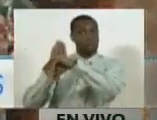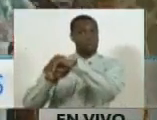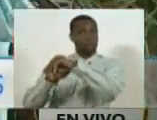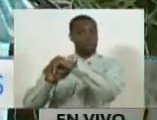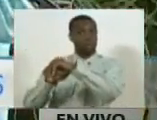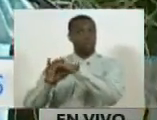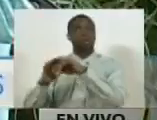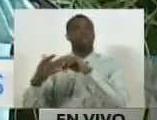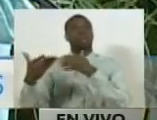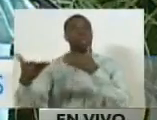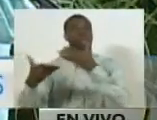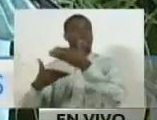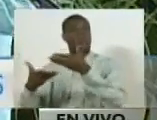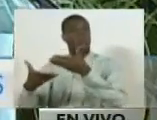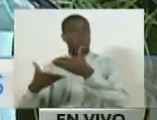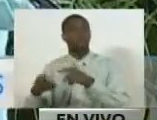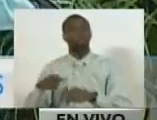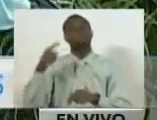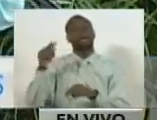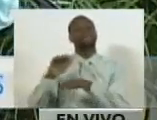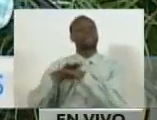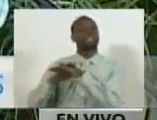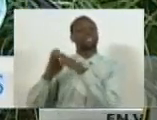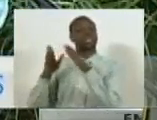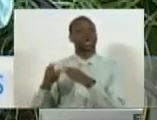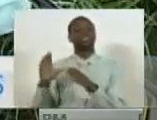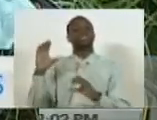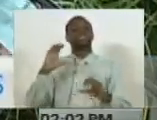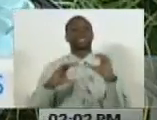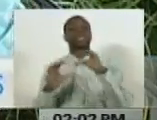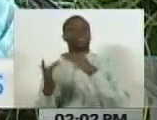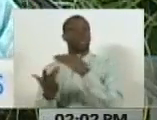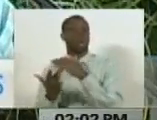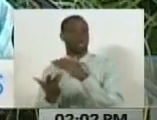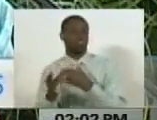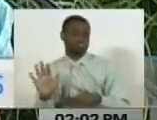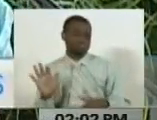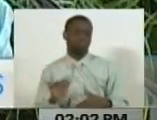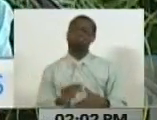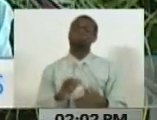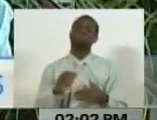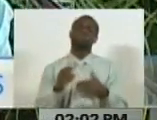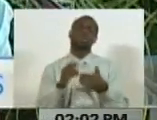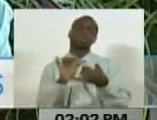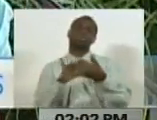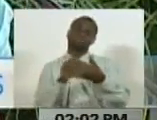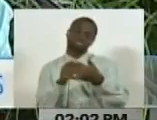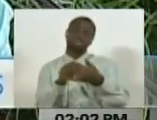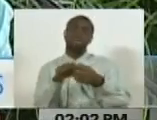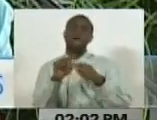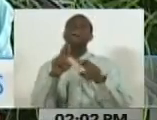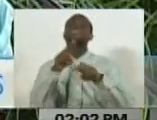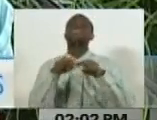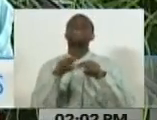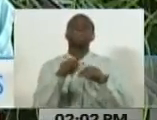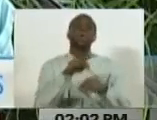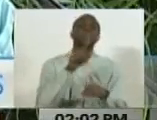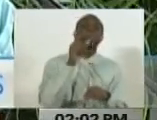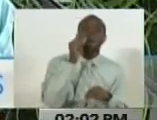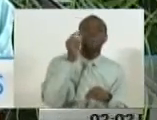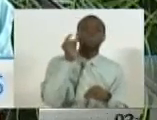y con el ministro de Ciencia y Tecnología. Una página de libre acceso dedicada a los niños de 5, 6,